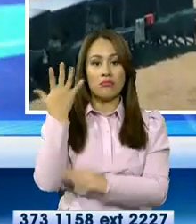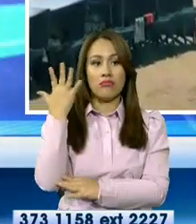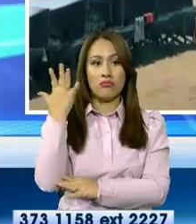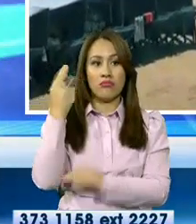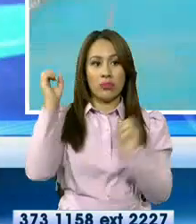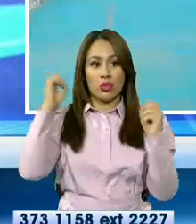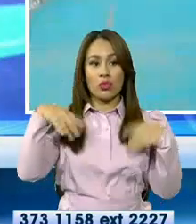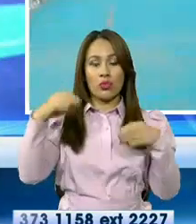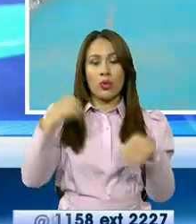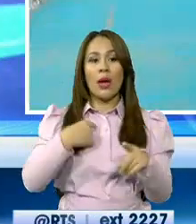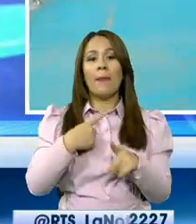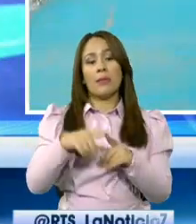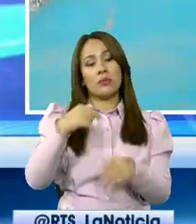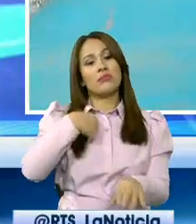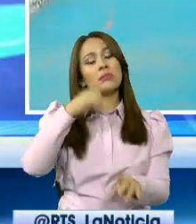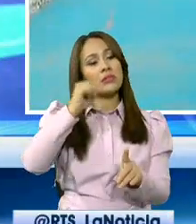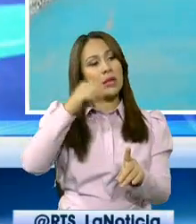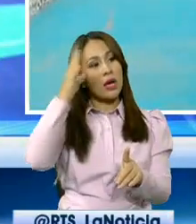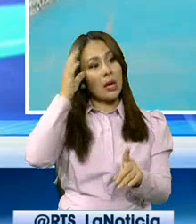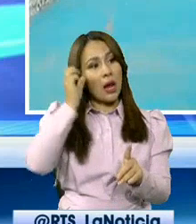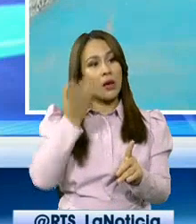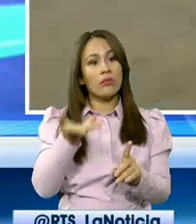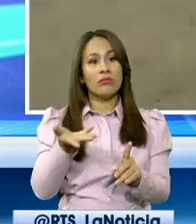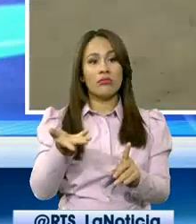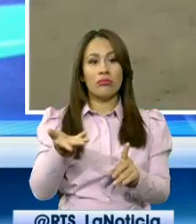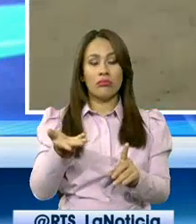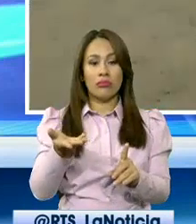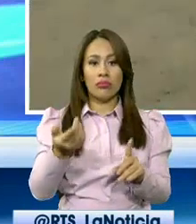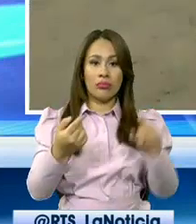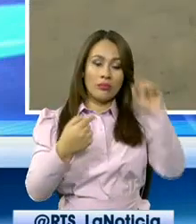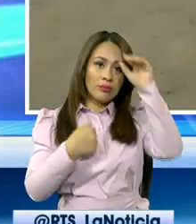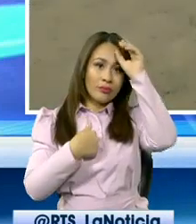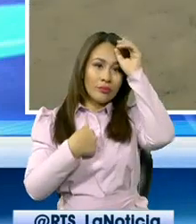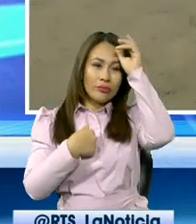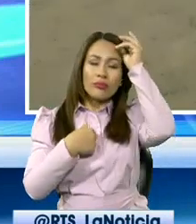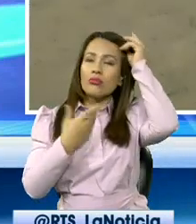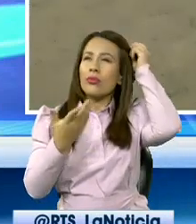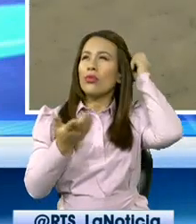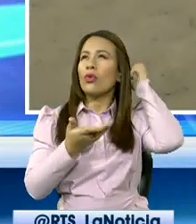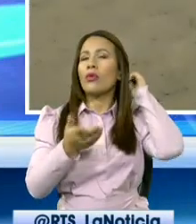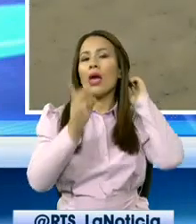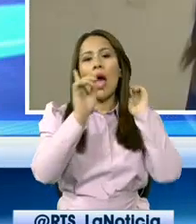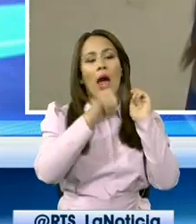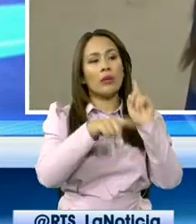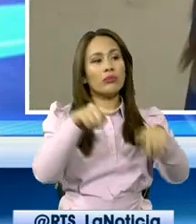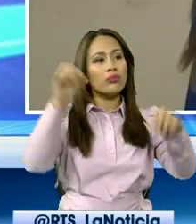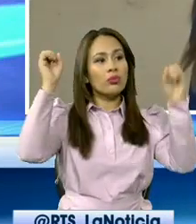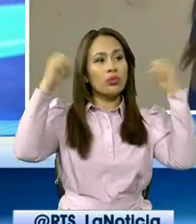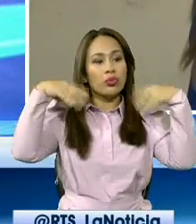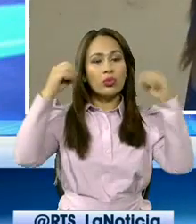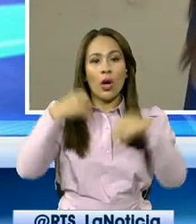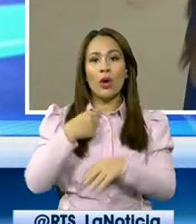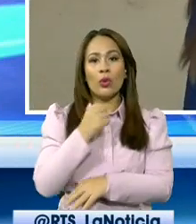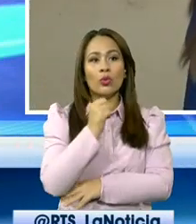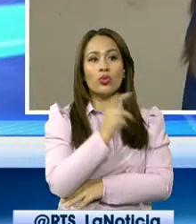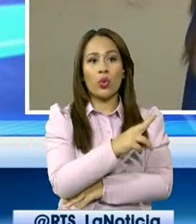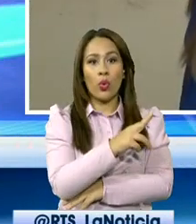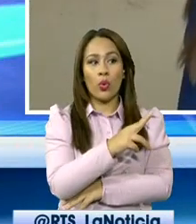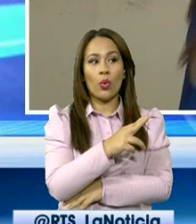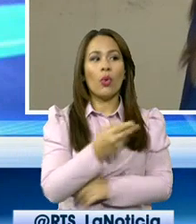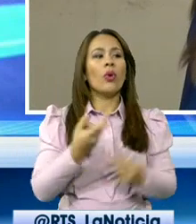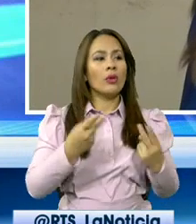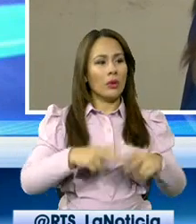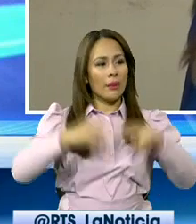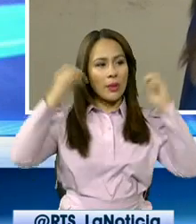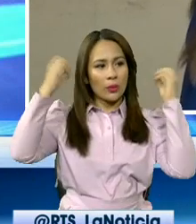es verdad, porque me imagino que. Por el sur noroeste. Me imagino yo que en algunos sectores debe de haber llovido. Por el sur también, dice. Pero por mi barrio